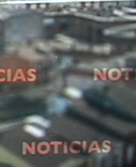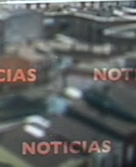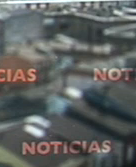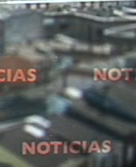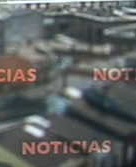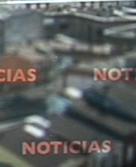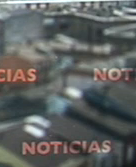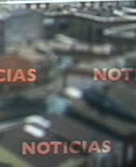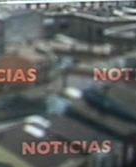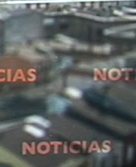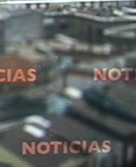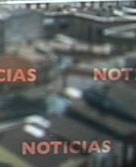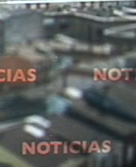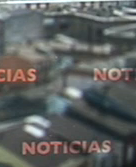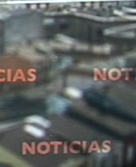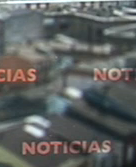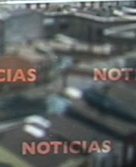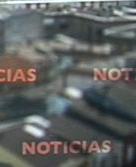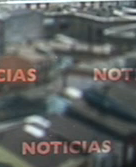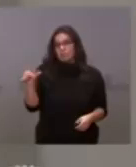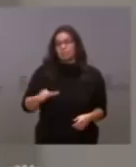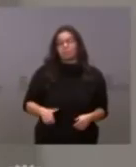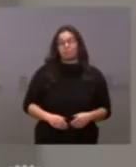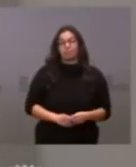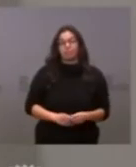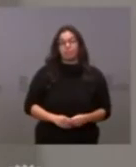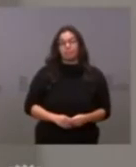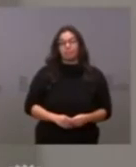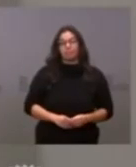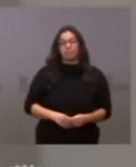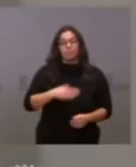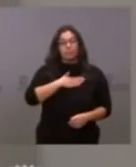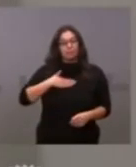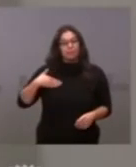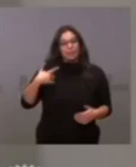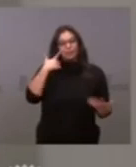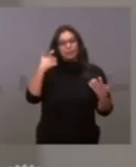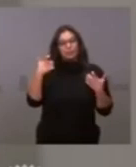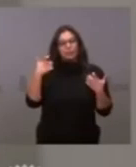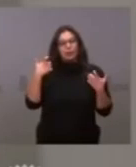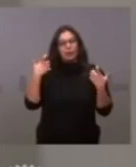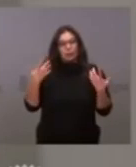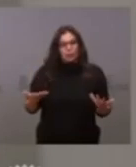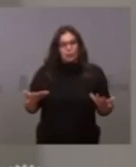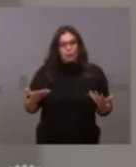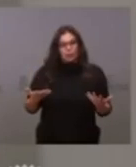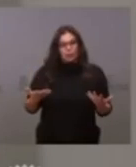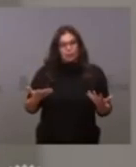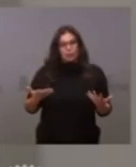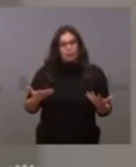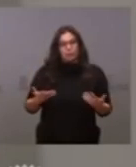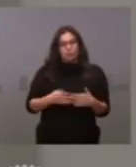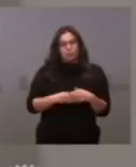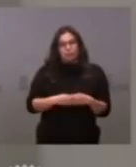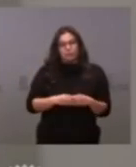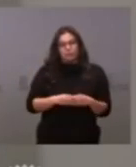con el caso sucedido en el Hospital de Medina del Campo. Quiero resaltar la intención